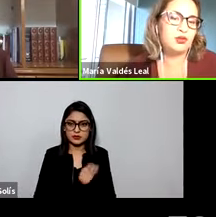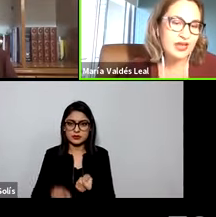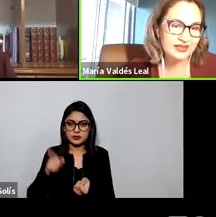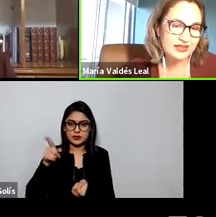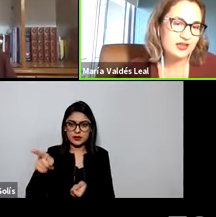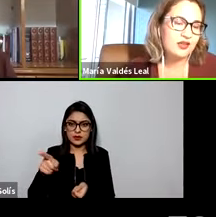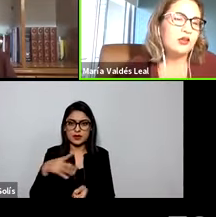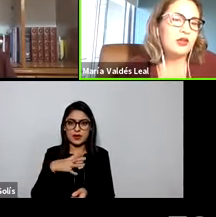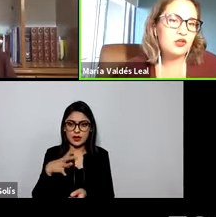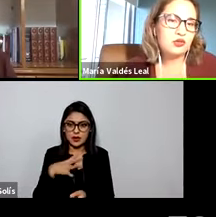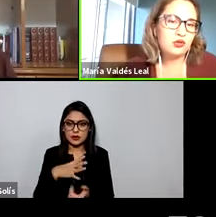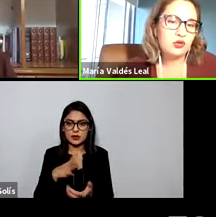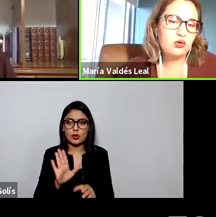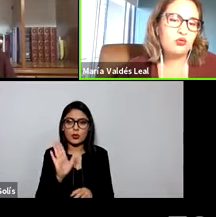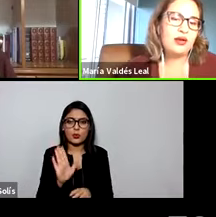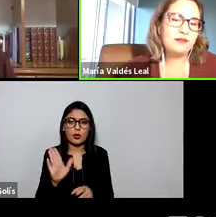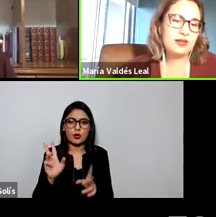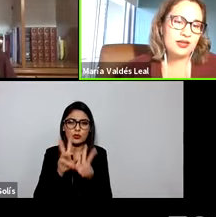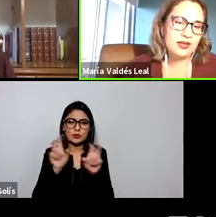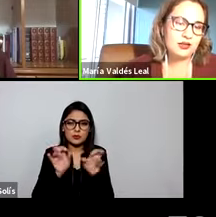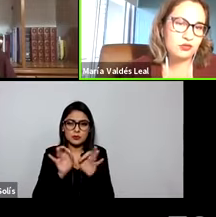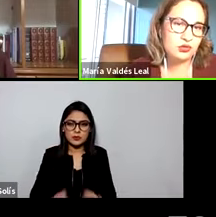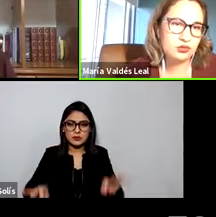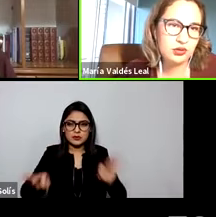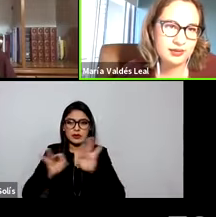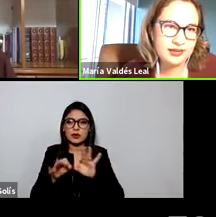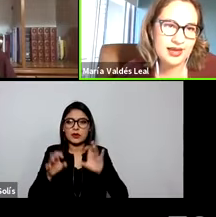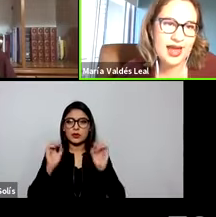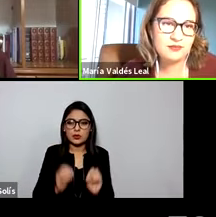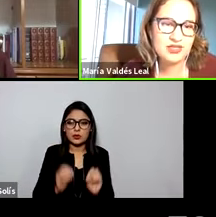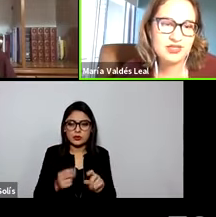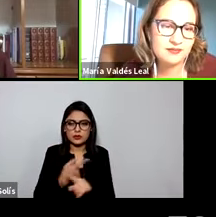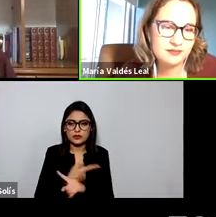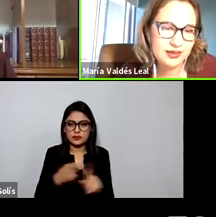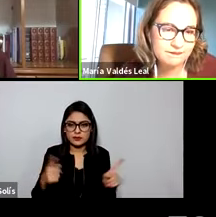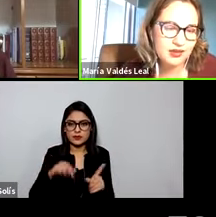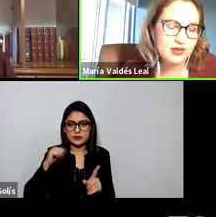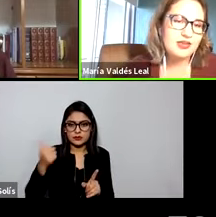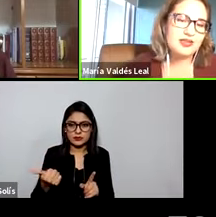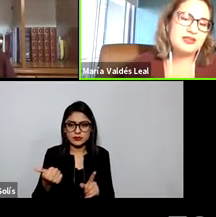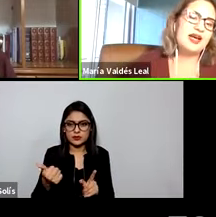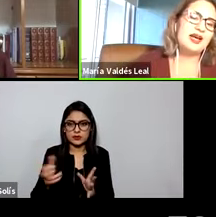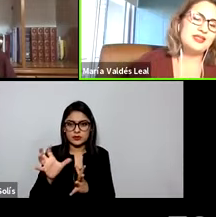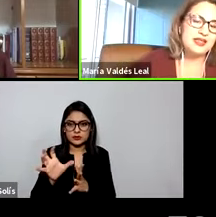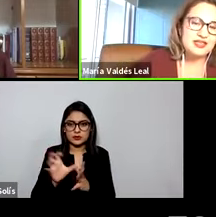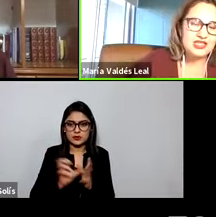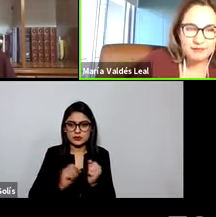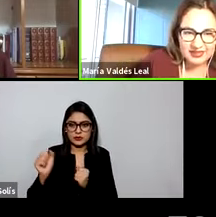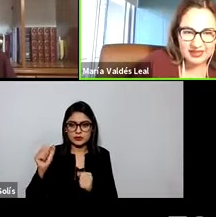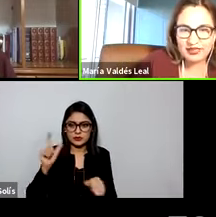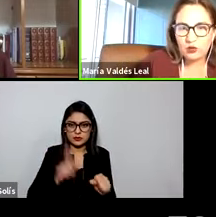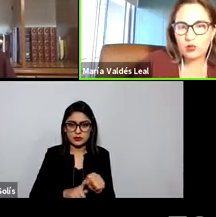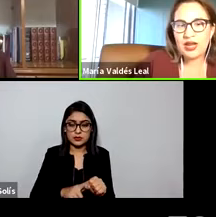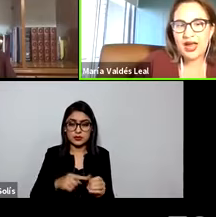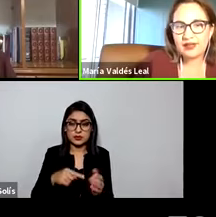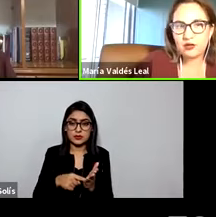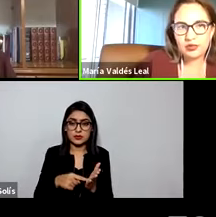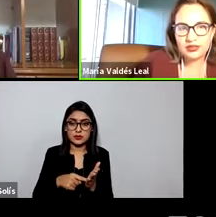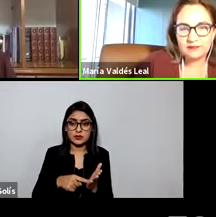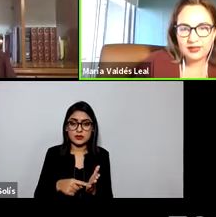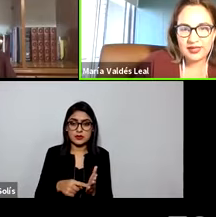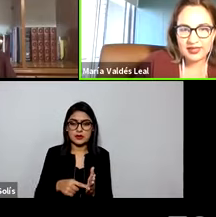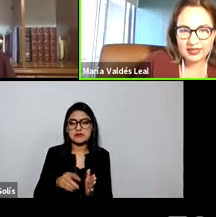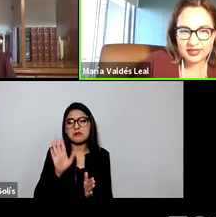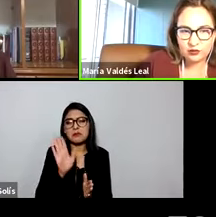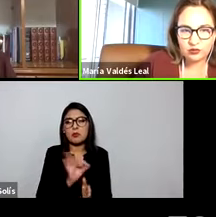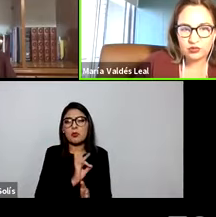constitucionalmente importante y no solo una finalidad constitucionalmente admisible, si está estrechamente vinculada